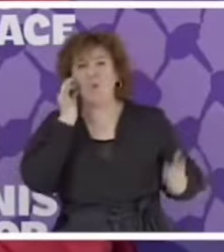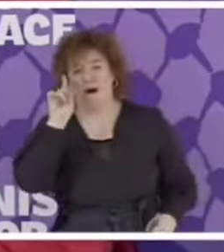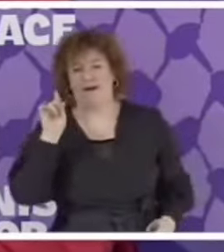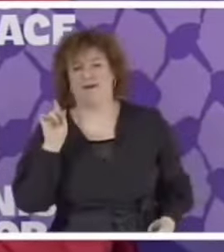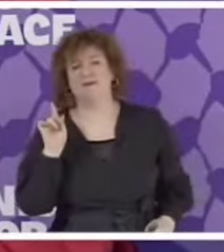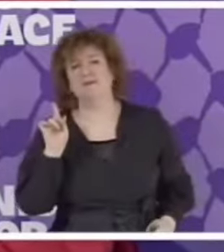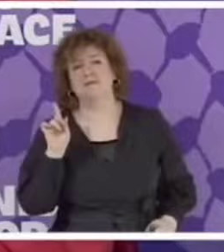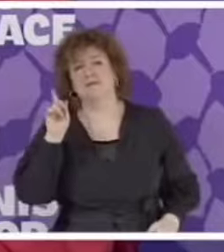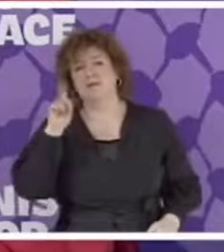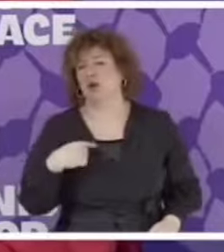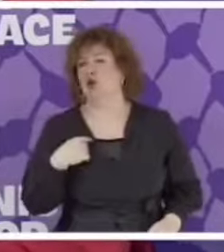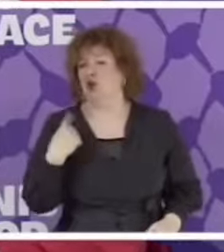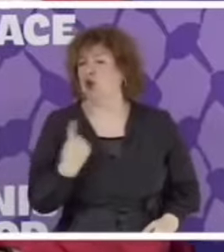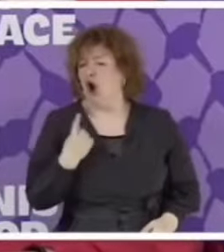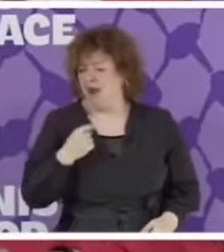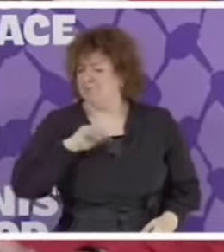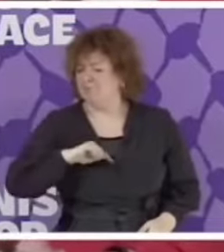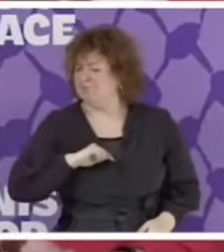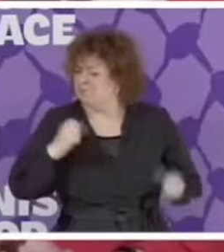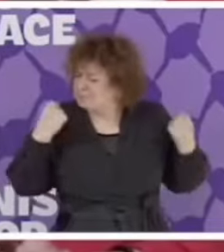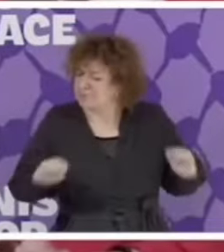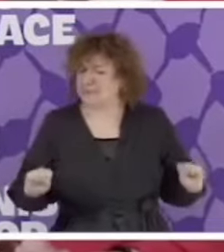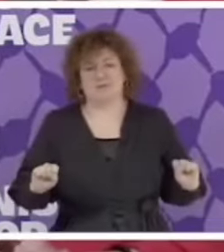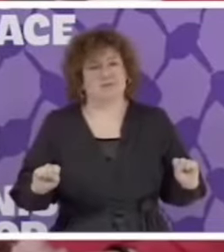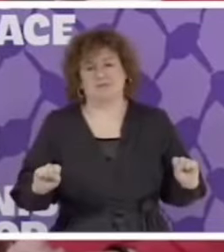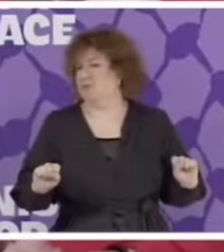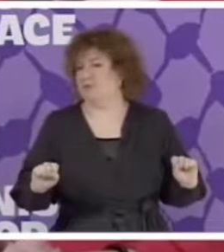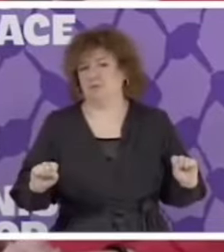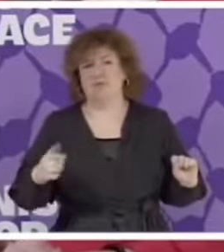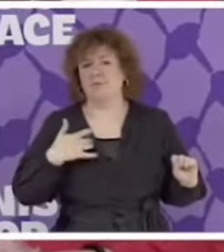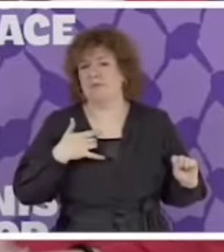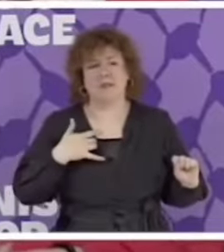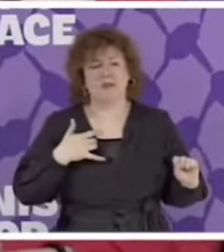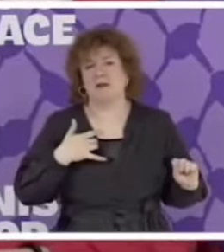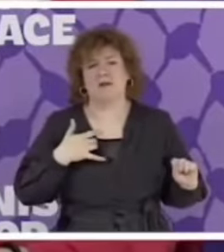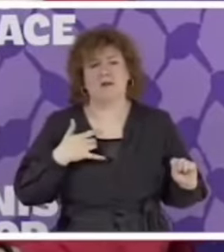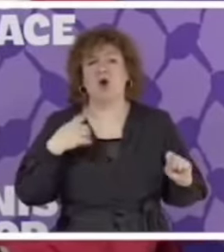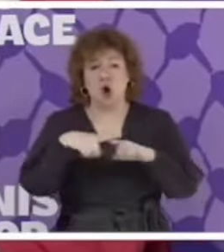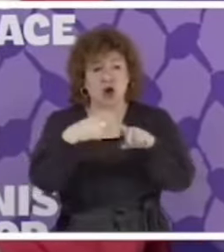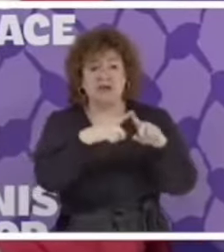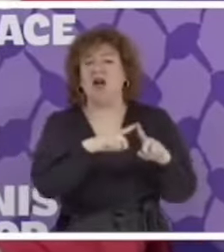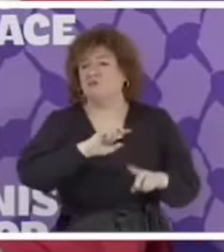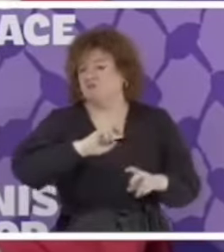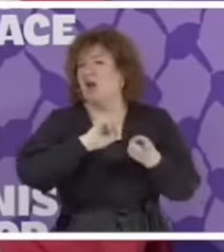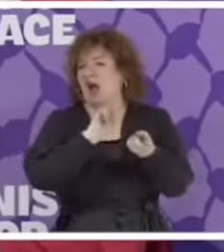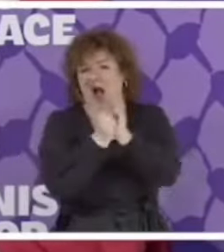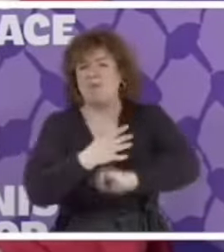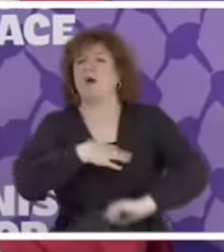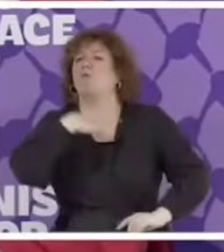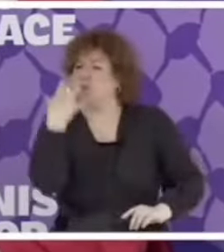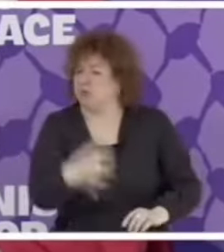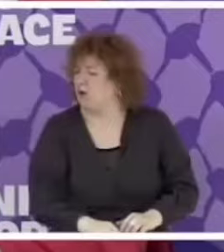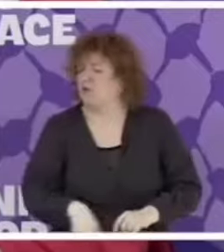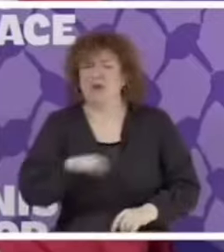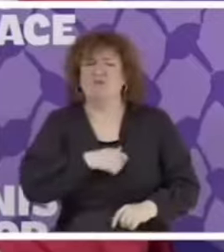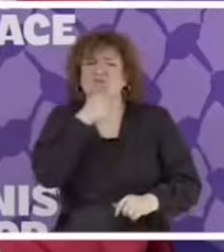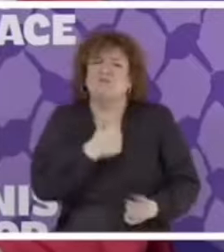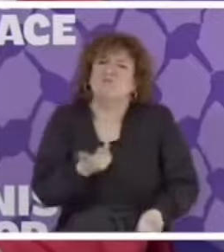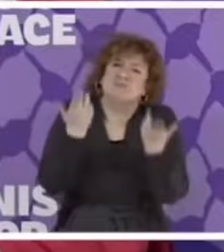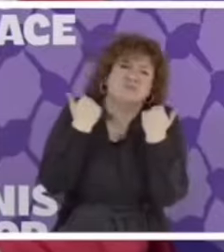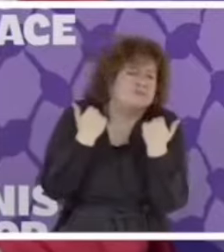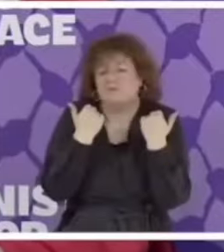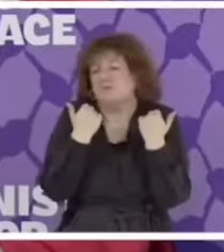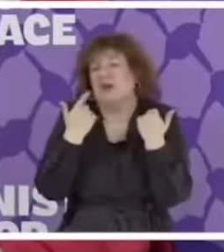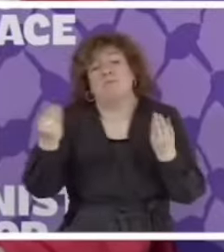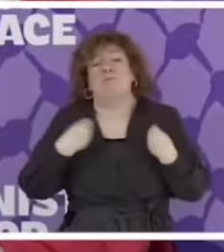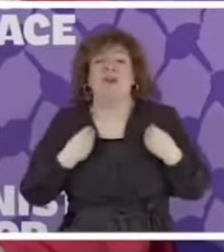y seguramente muy sola, pensó que las cosas tenían que cambiar, que no hay por qué resignarse, que cuando te dicen así